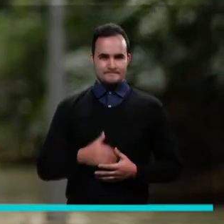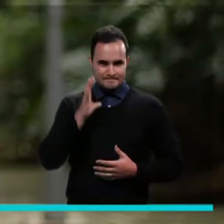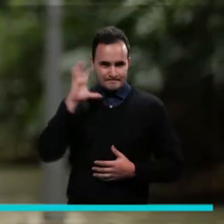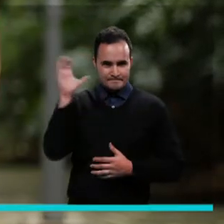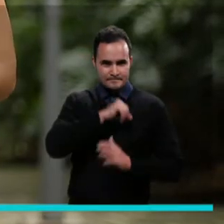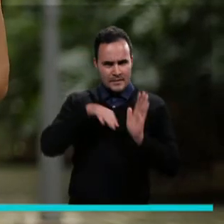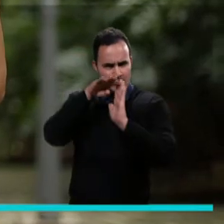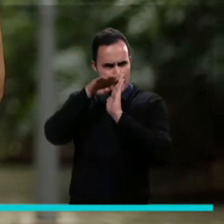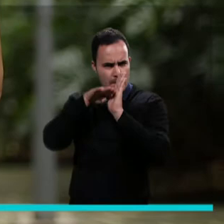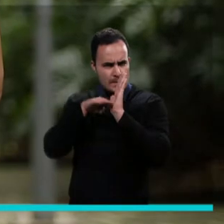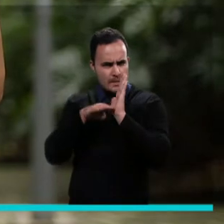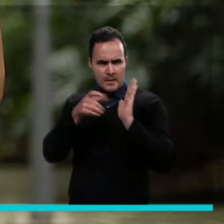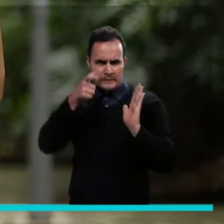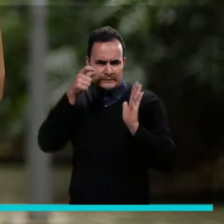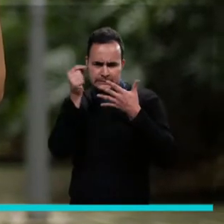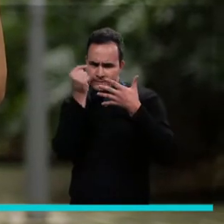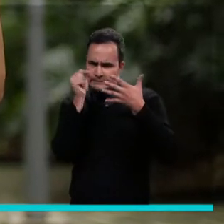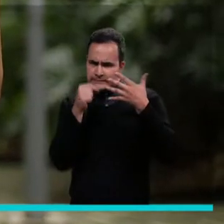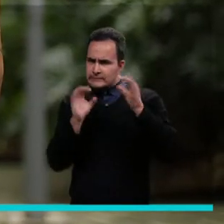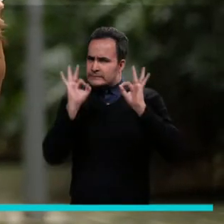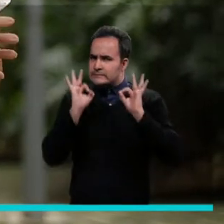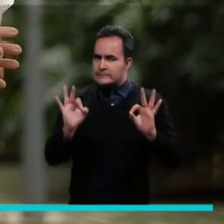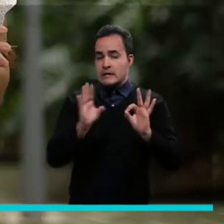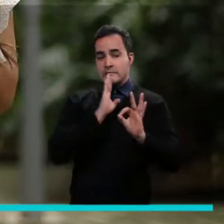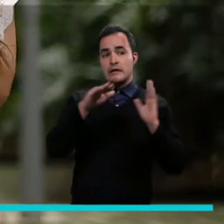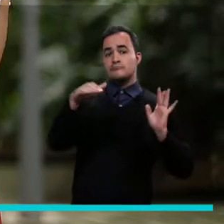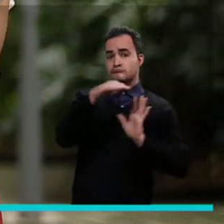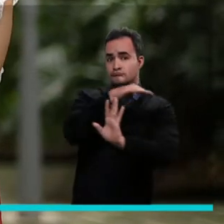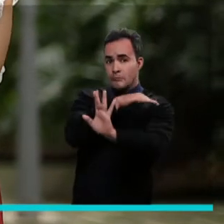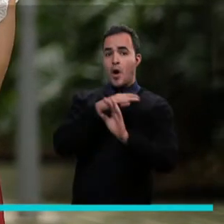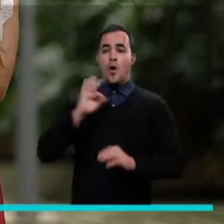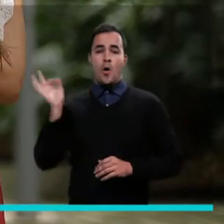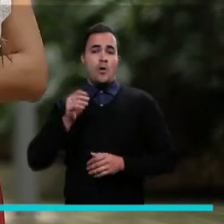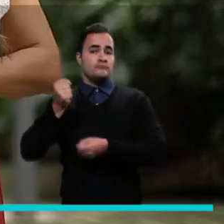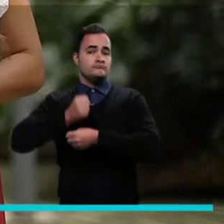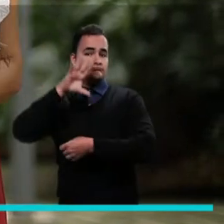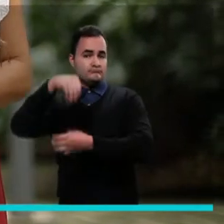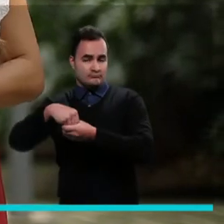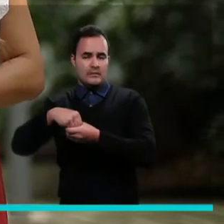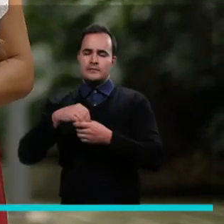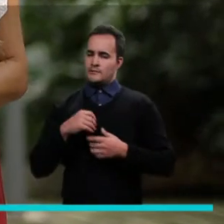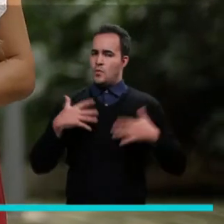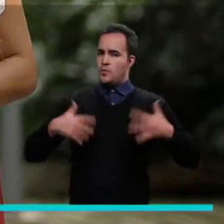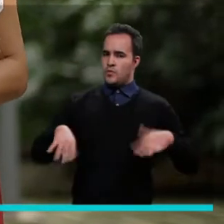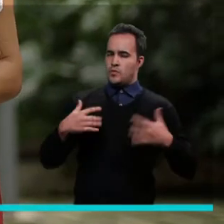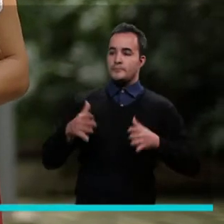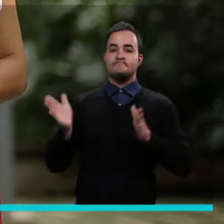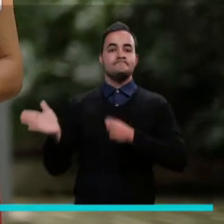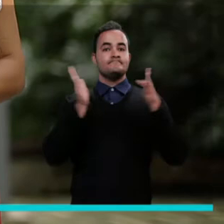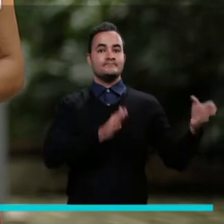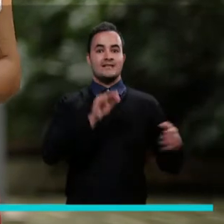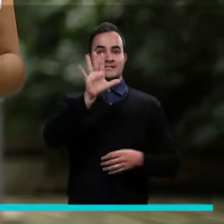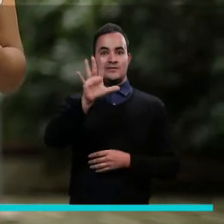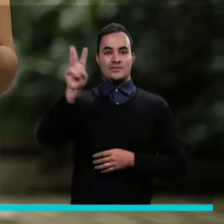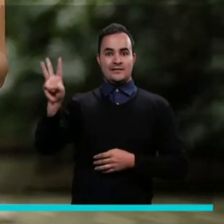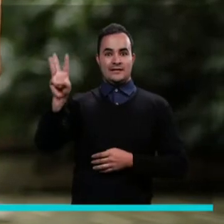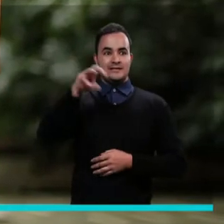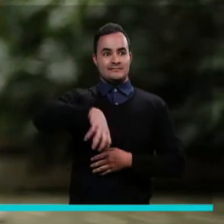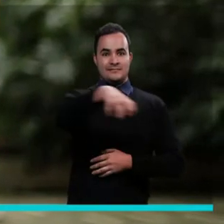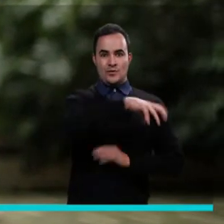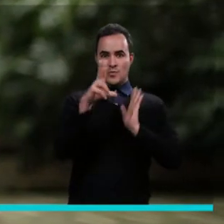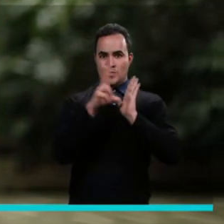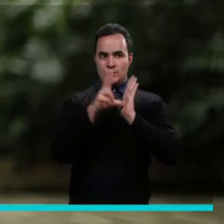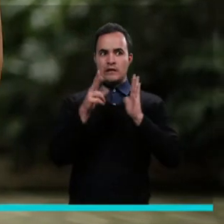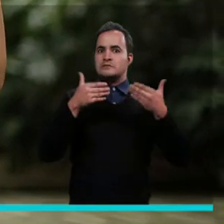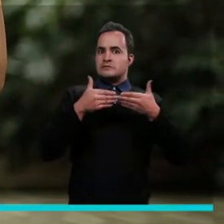Bajo estrictos protocolos de bioseguridad, tanto para clientes como para empleados, 53 moteles de la ciudad empezaron a